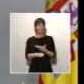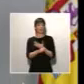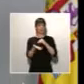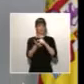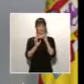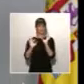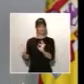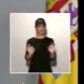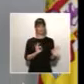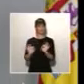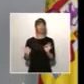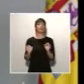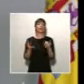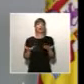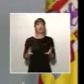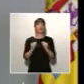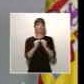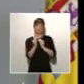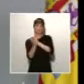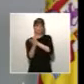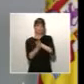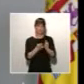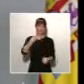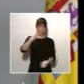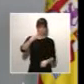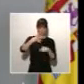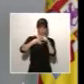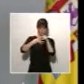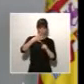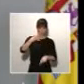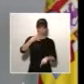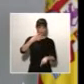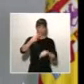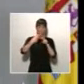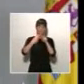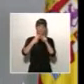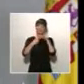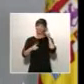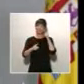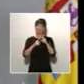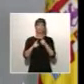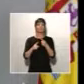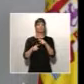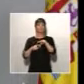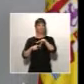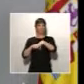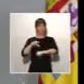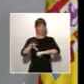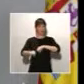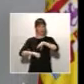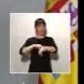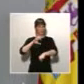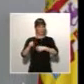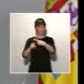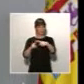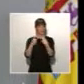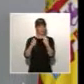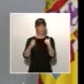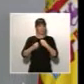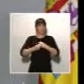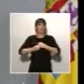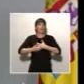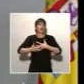estamos desarrollando cuatro líneas de actuación. La primera se basa en reforzar la adquisición de estos productos en un mercado